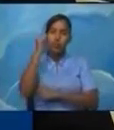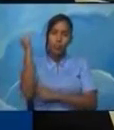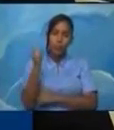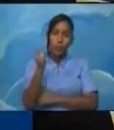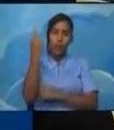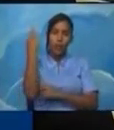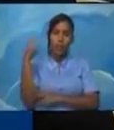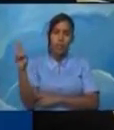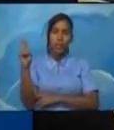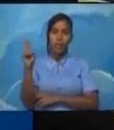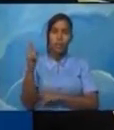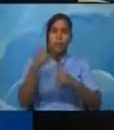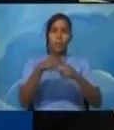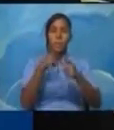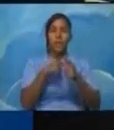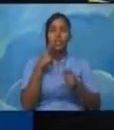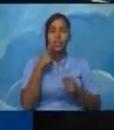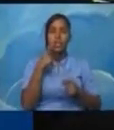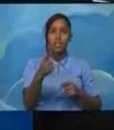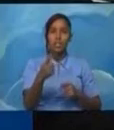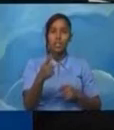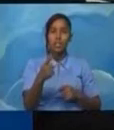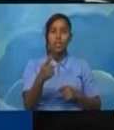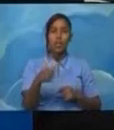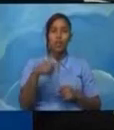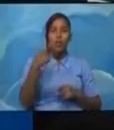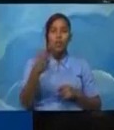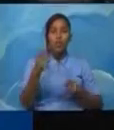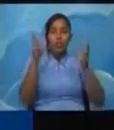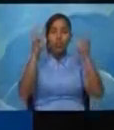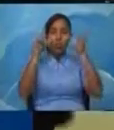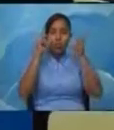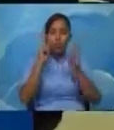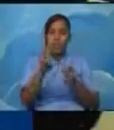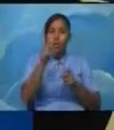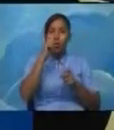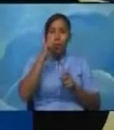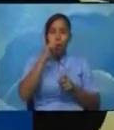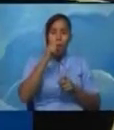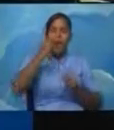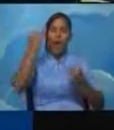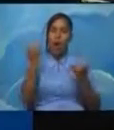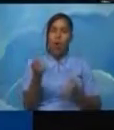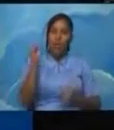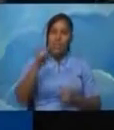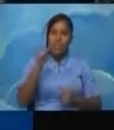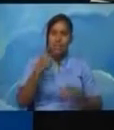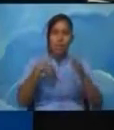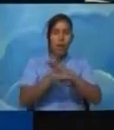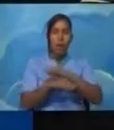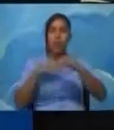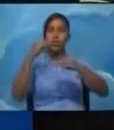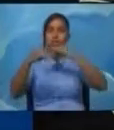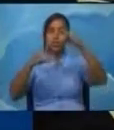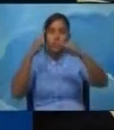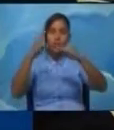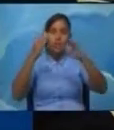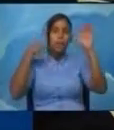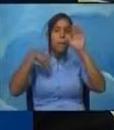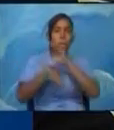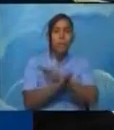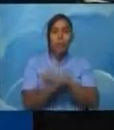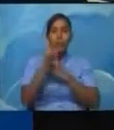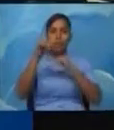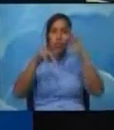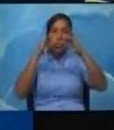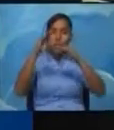por rebelde. Entonces ellos dicen, cuando oyen a Josué y Caleb, ahora sí vamos a subir, nosotros